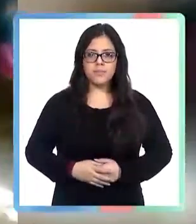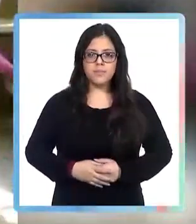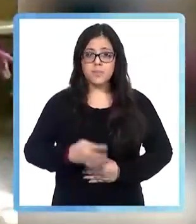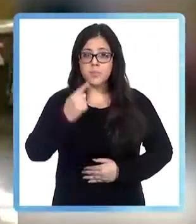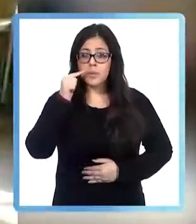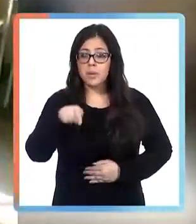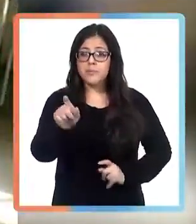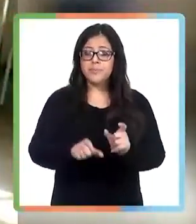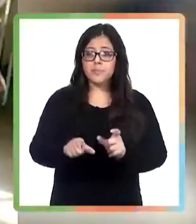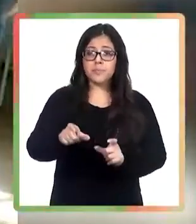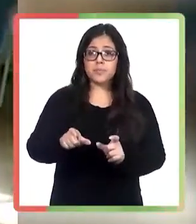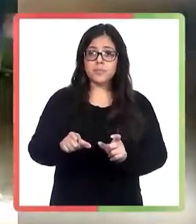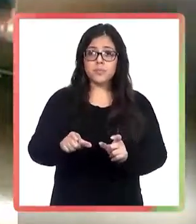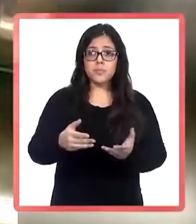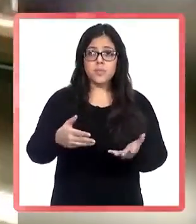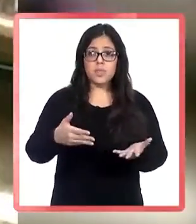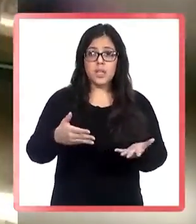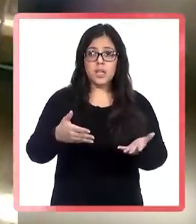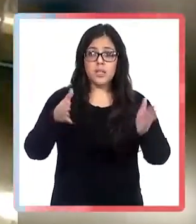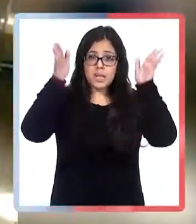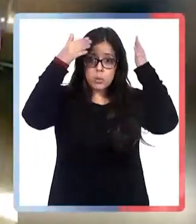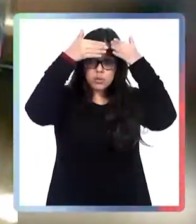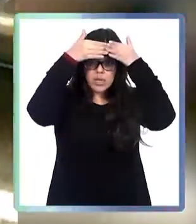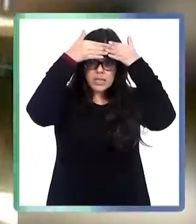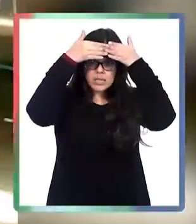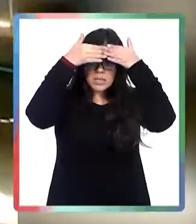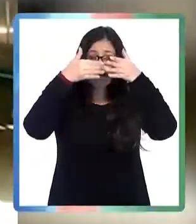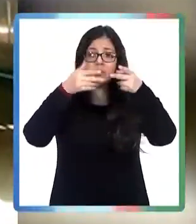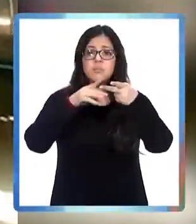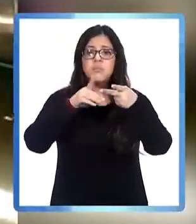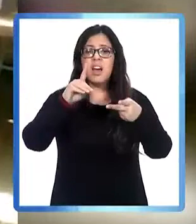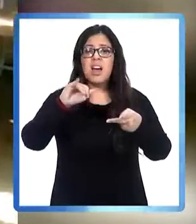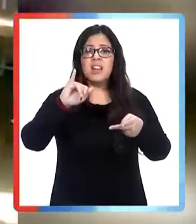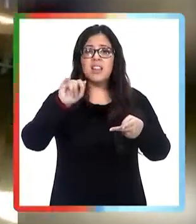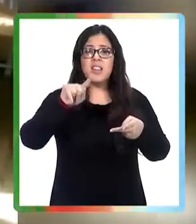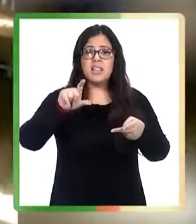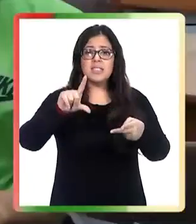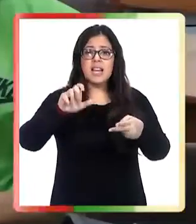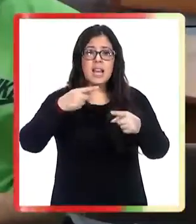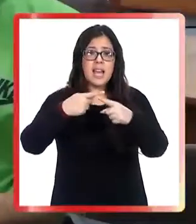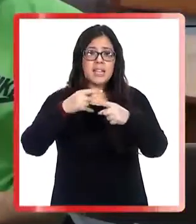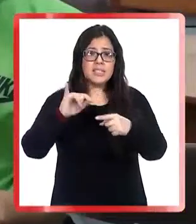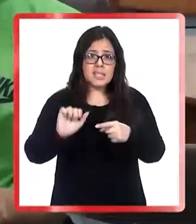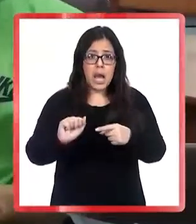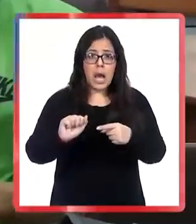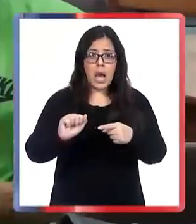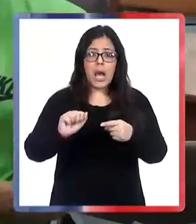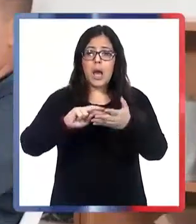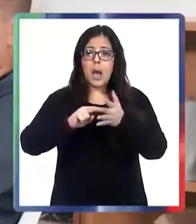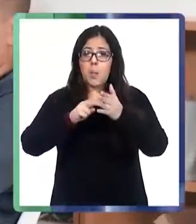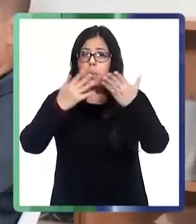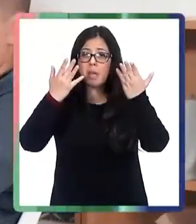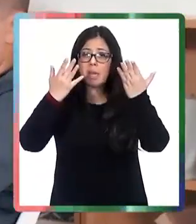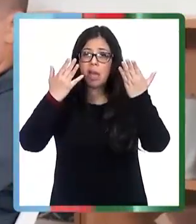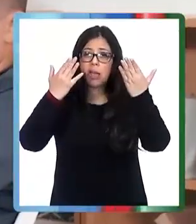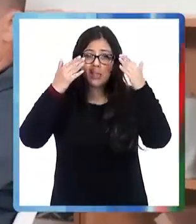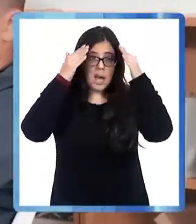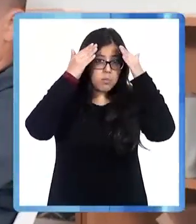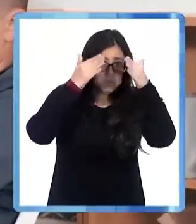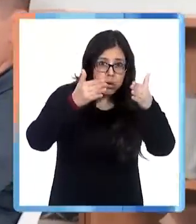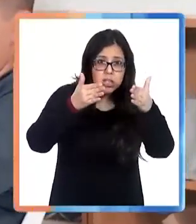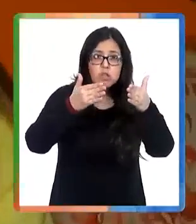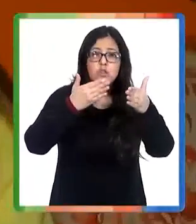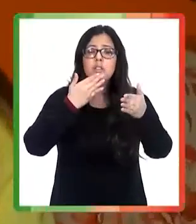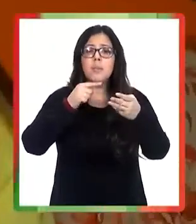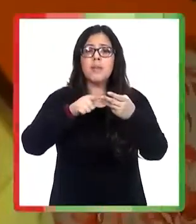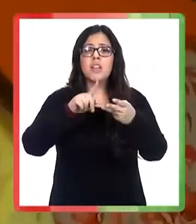normal. Generalmente las personas con trastorno del espectro autista, con dislexia, déficit atencional y síndrome